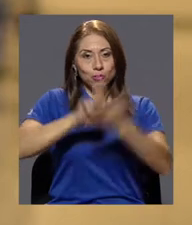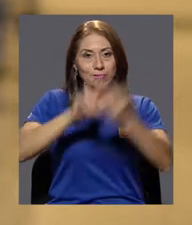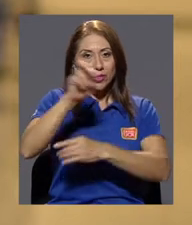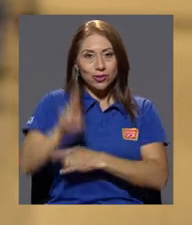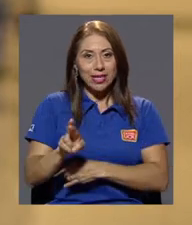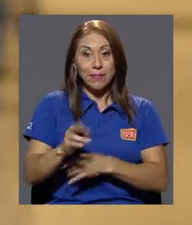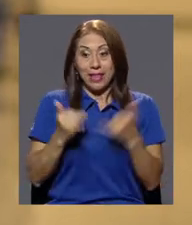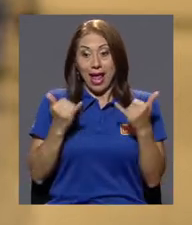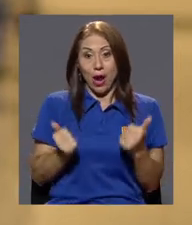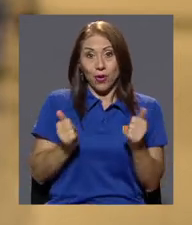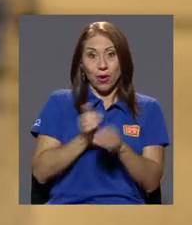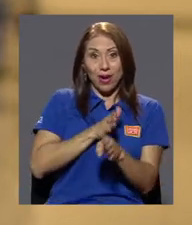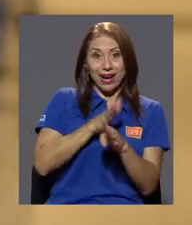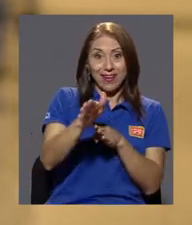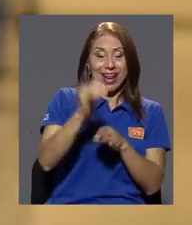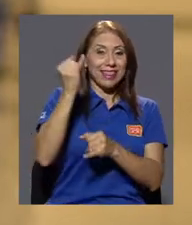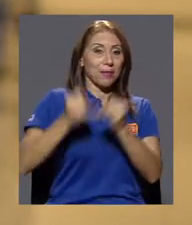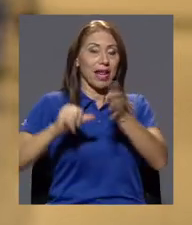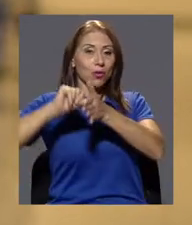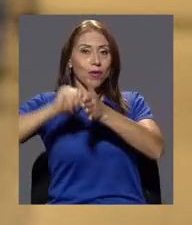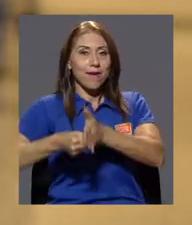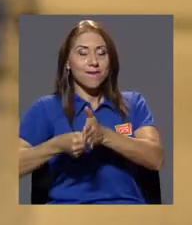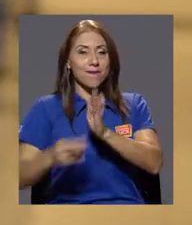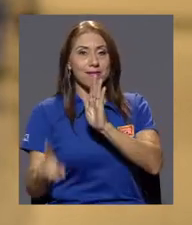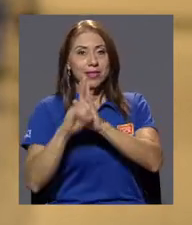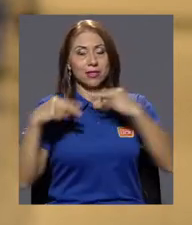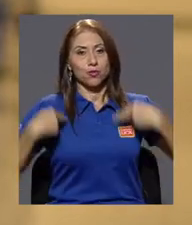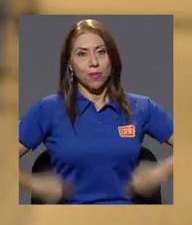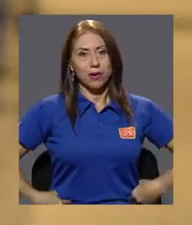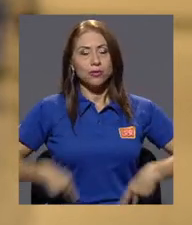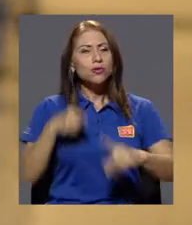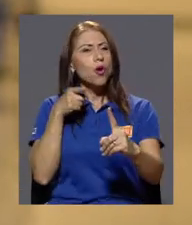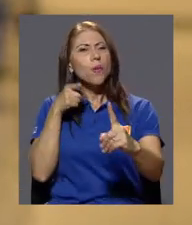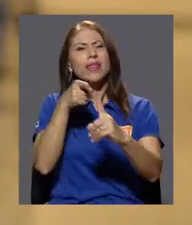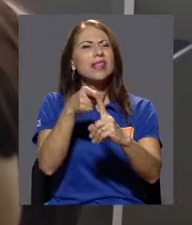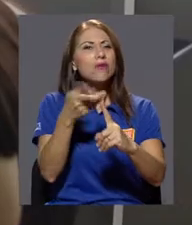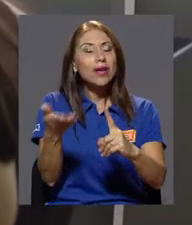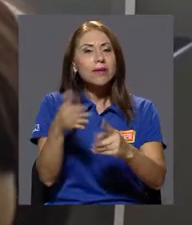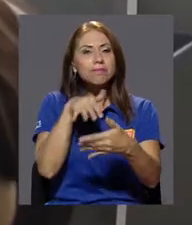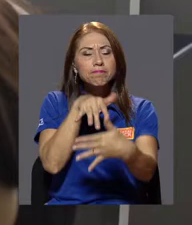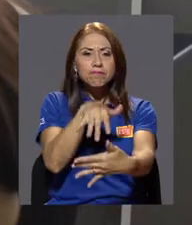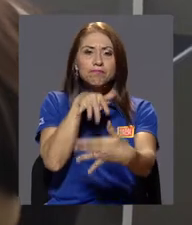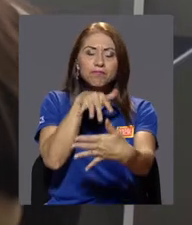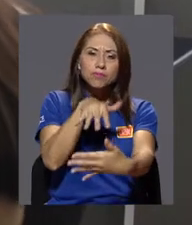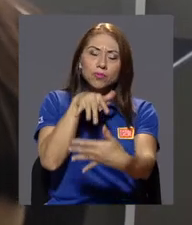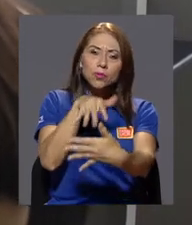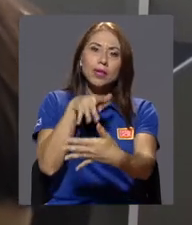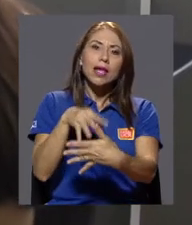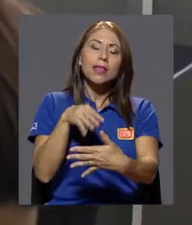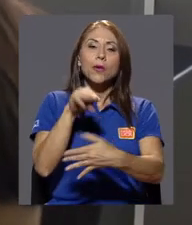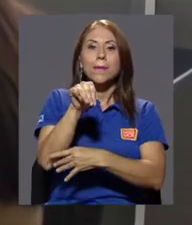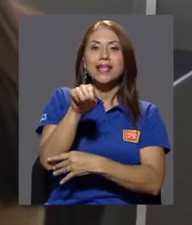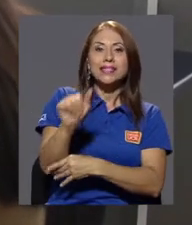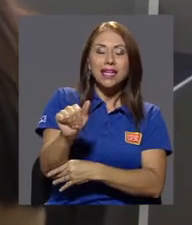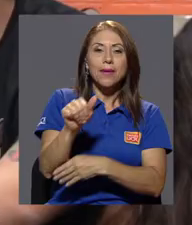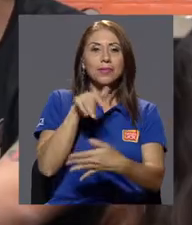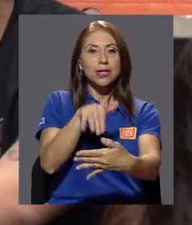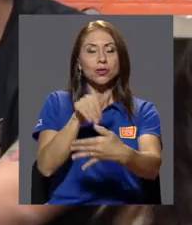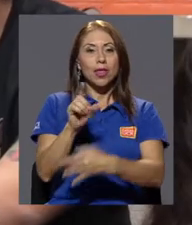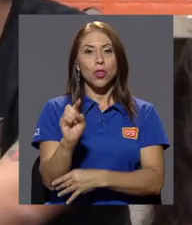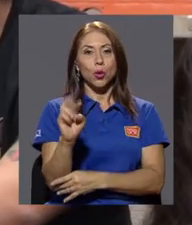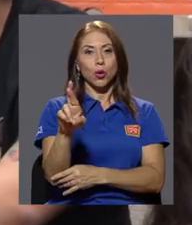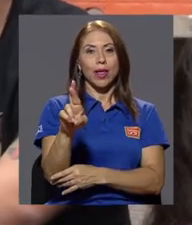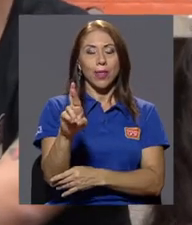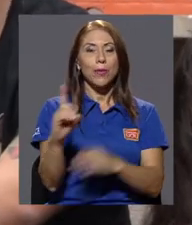terminando junto con la carrera mi énfasis en derechos humanos y mi objetivo es seguir estudiando maestría y